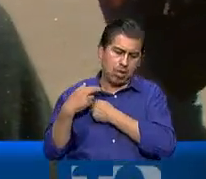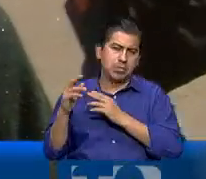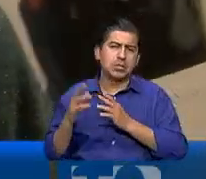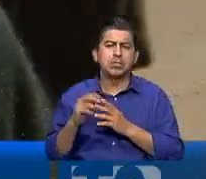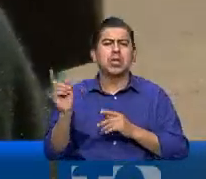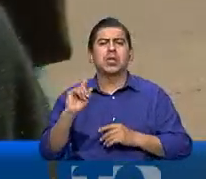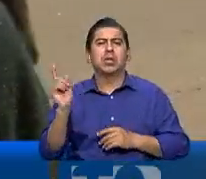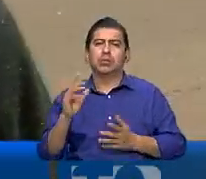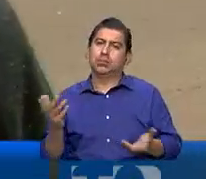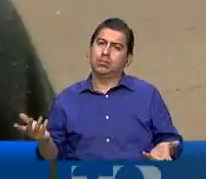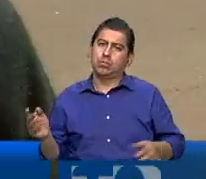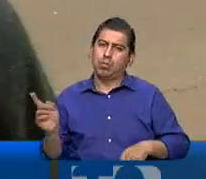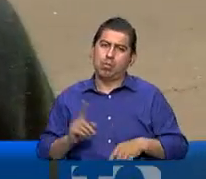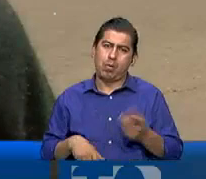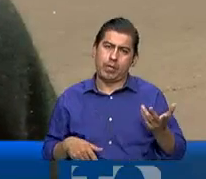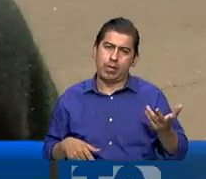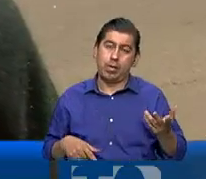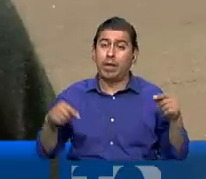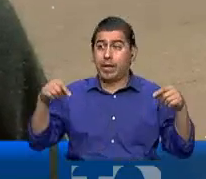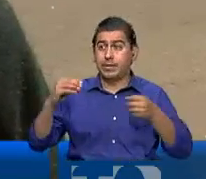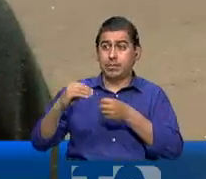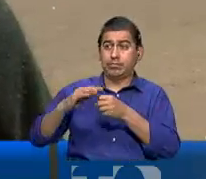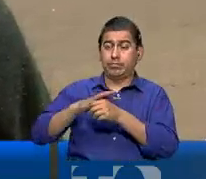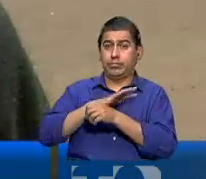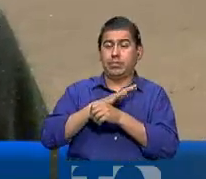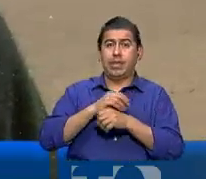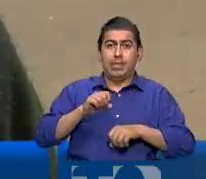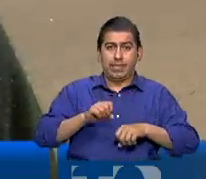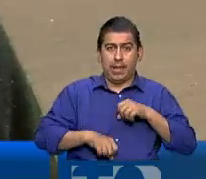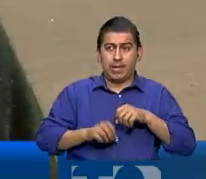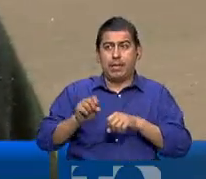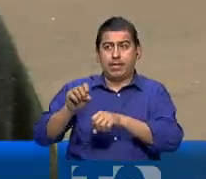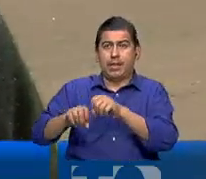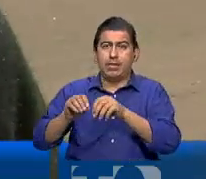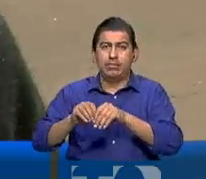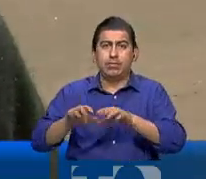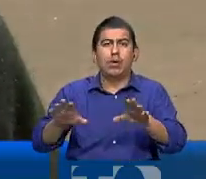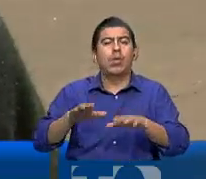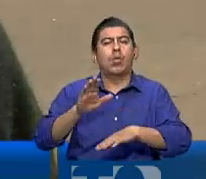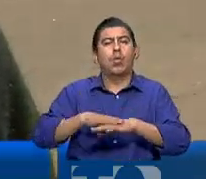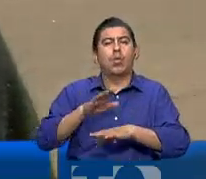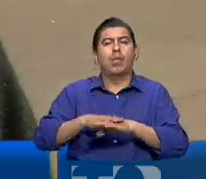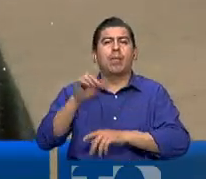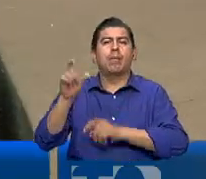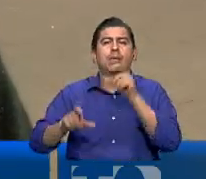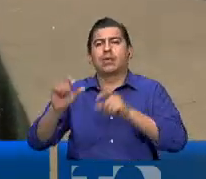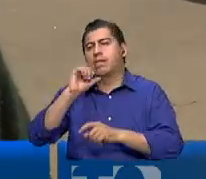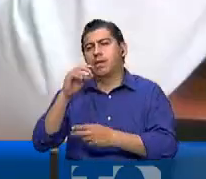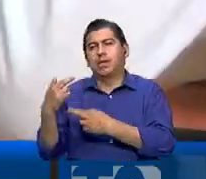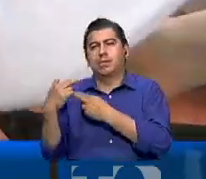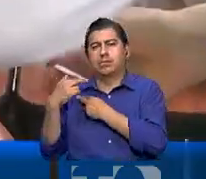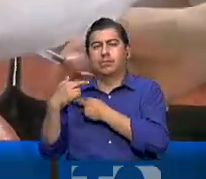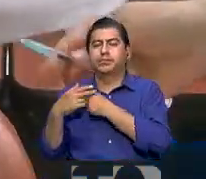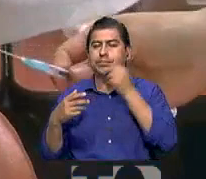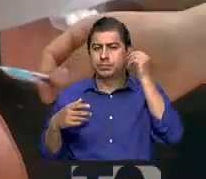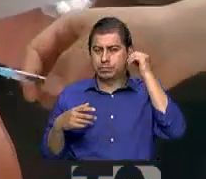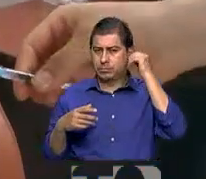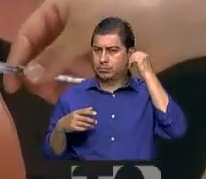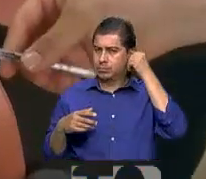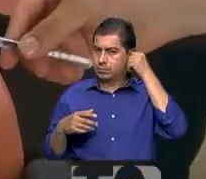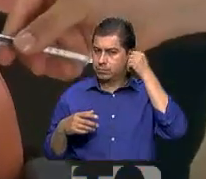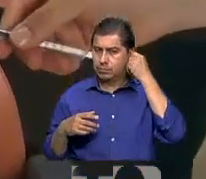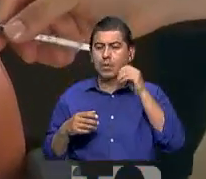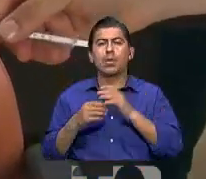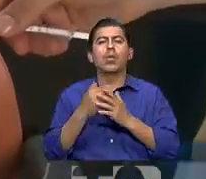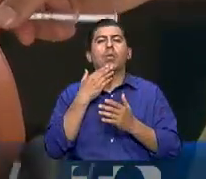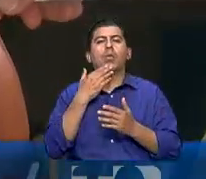no hay responsabilidad, este virus se propaga, pero mucho por falta de responsabilidad personal. Para garantizar la